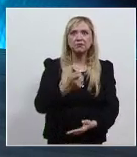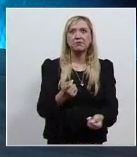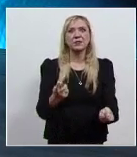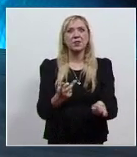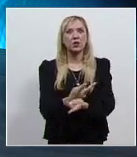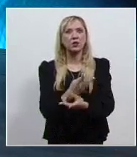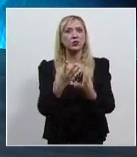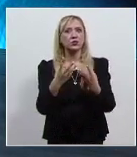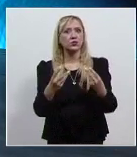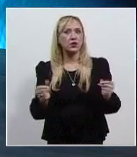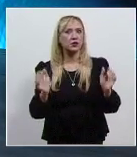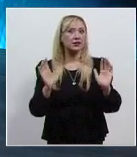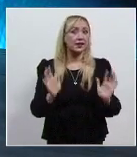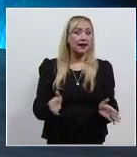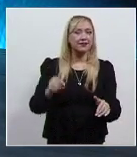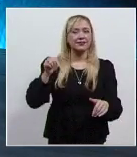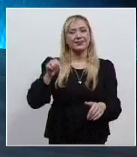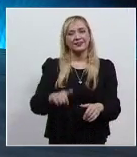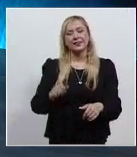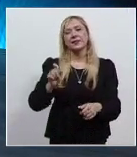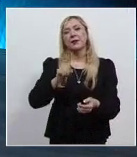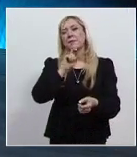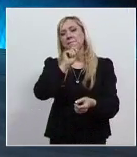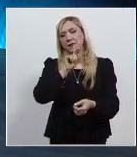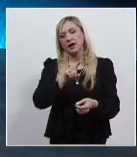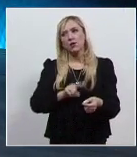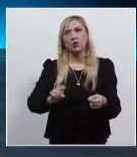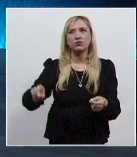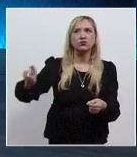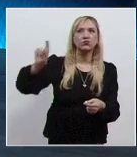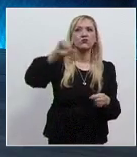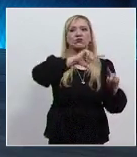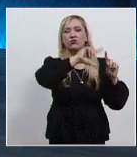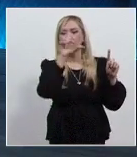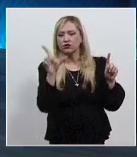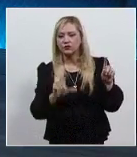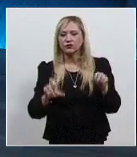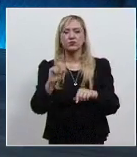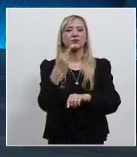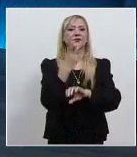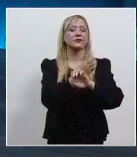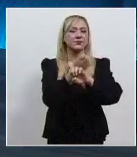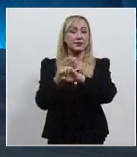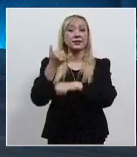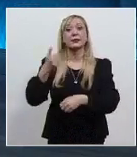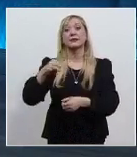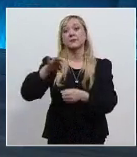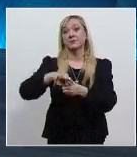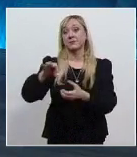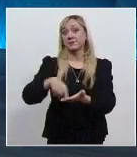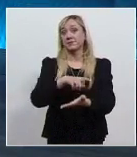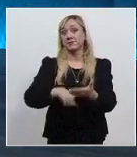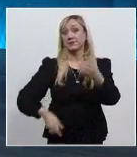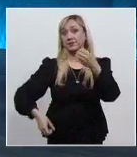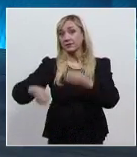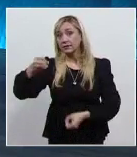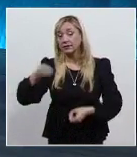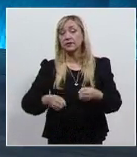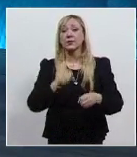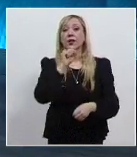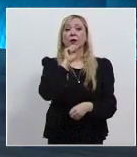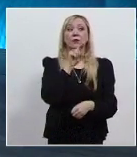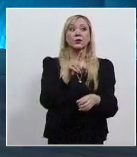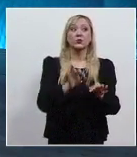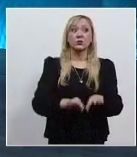Suprema Corte, pero también de los órganos jurisdiccionales federales y del Tribunal Electoral, además de los eventos más